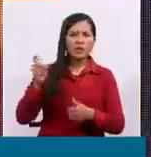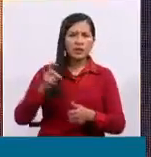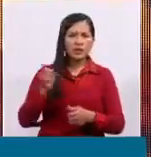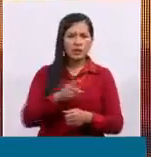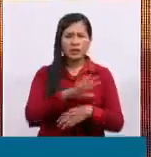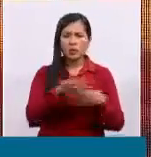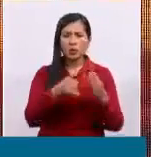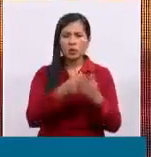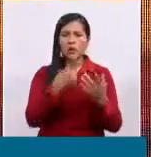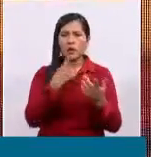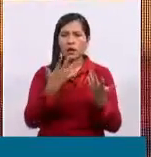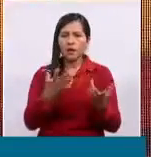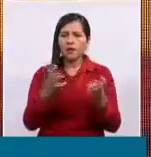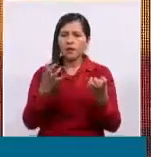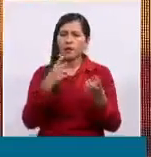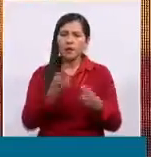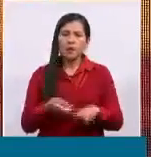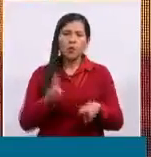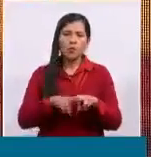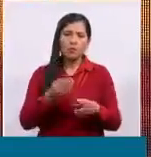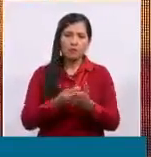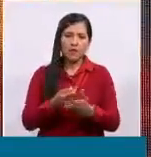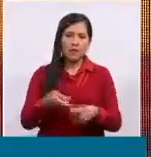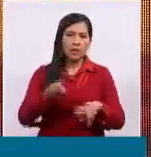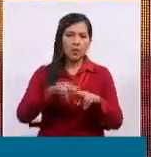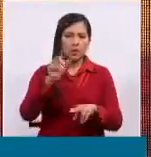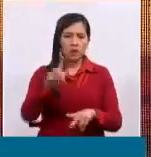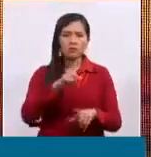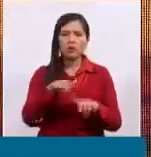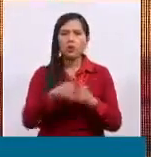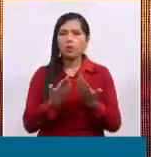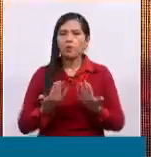este momento que ha incrementado incluso el precio.